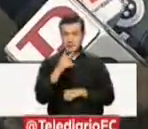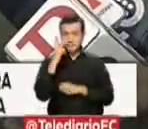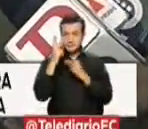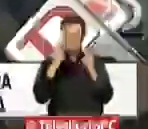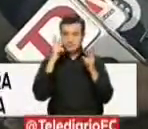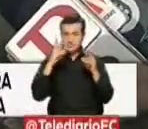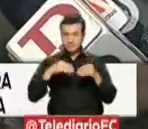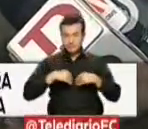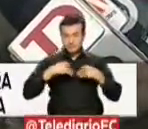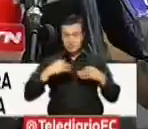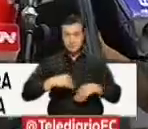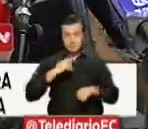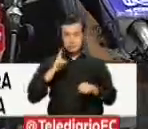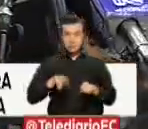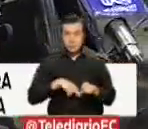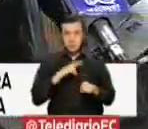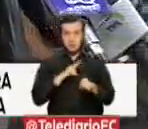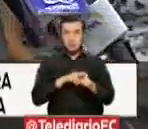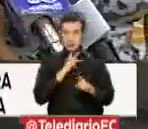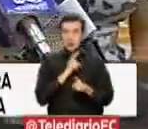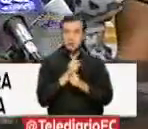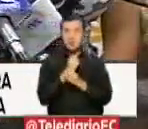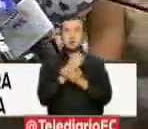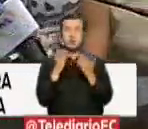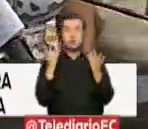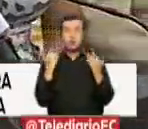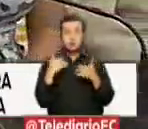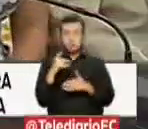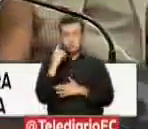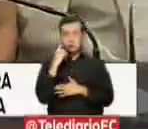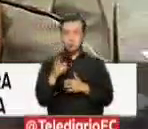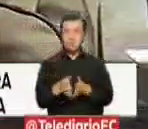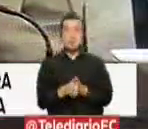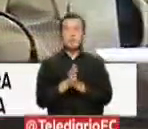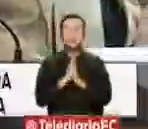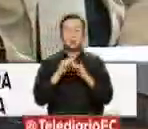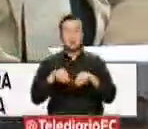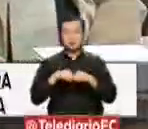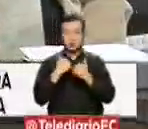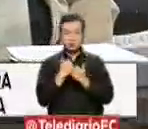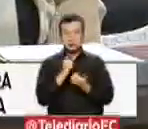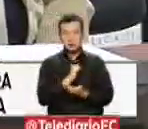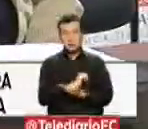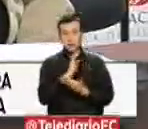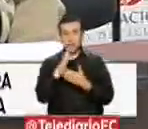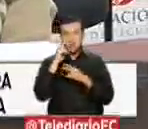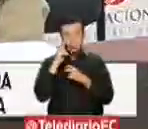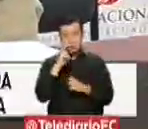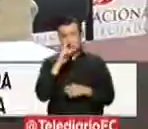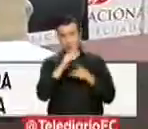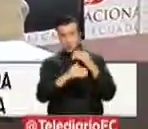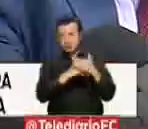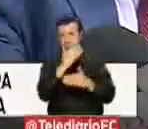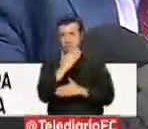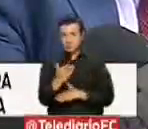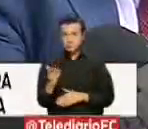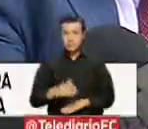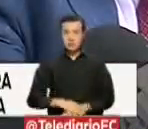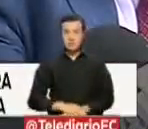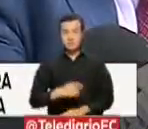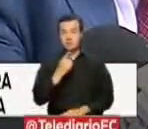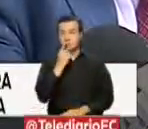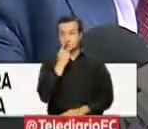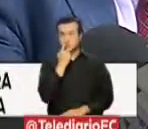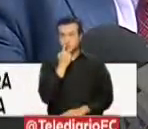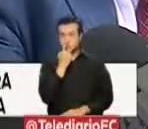visitas, absolutamente normal. Por lo que ya se anuncia la presentación de un pedido para que la Asamblea investigue el proceder de la parlamentaria. Lo interesante